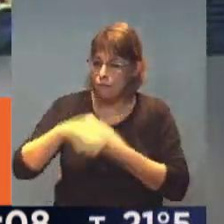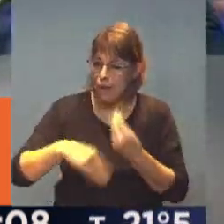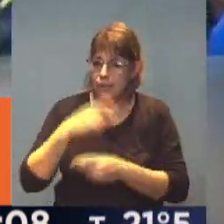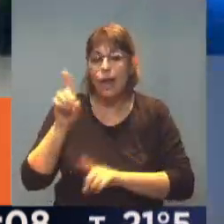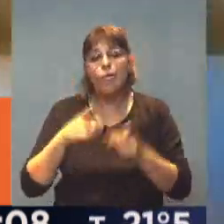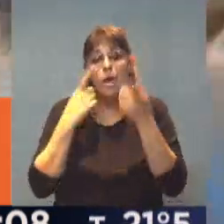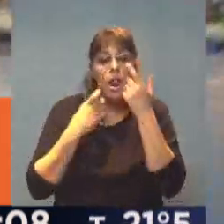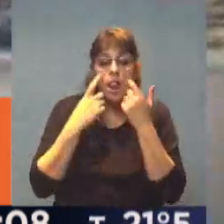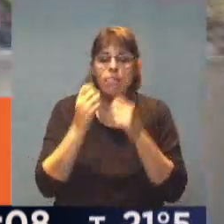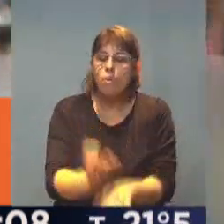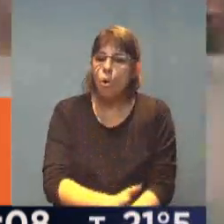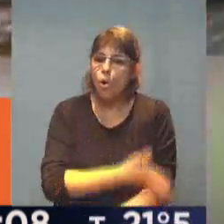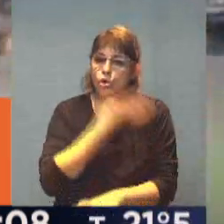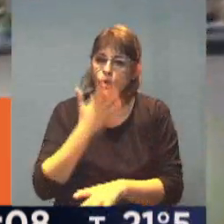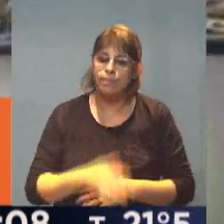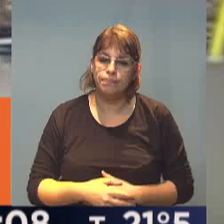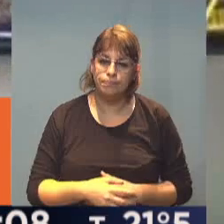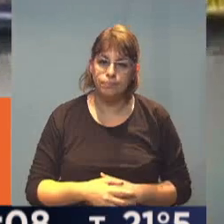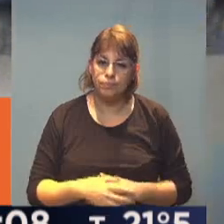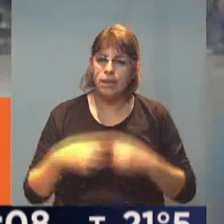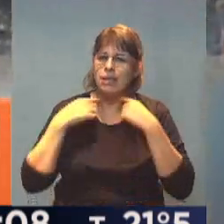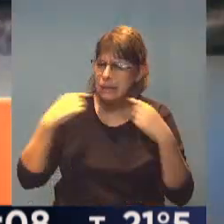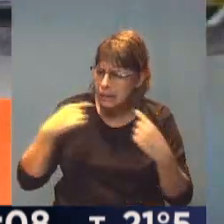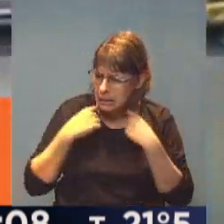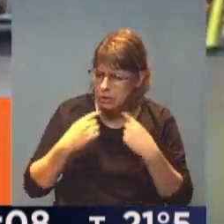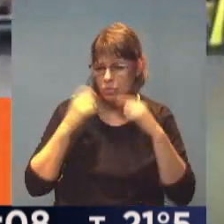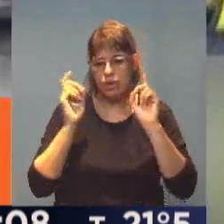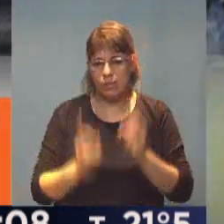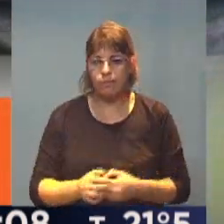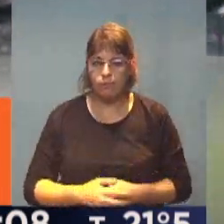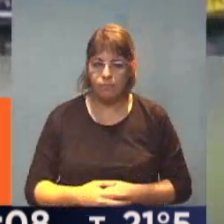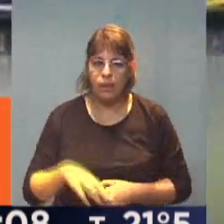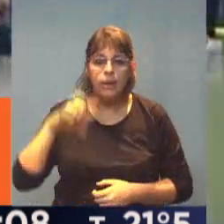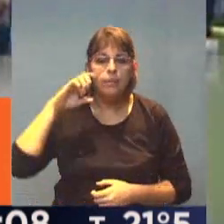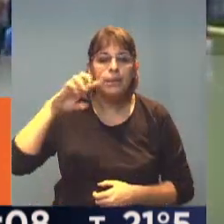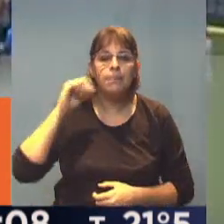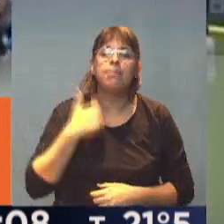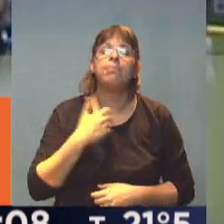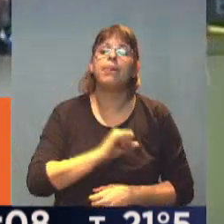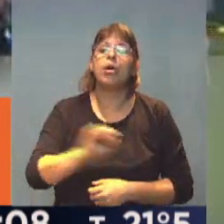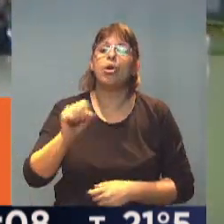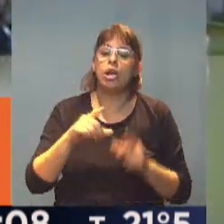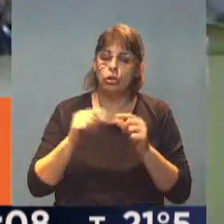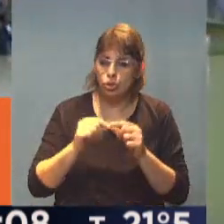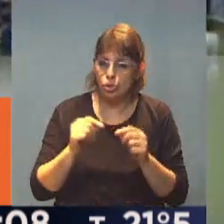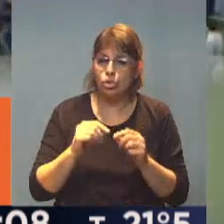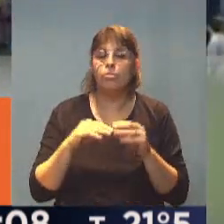Algunas lágrimas, la emoción, el griterío. El Pipa, el goleador con 21.